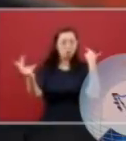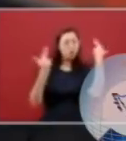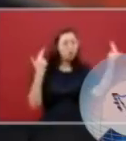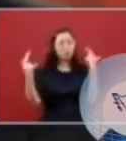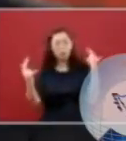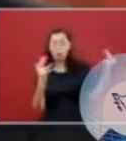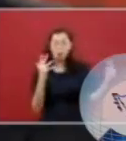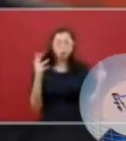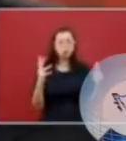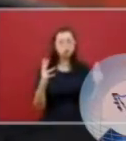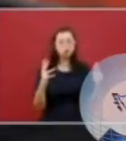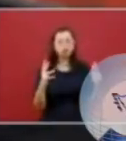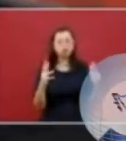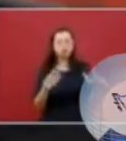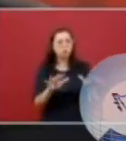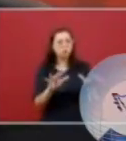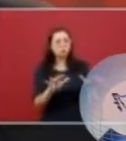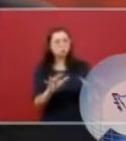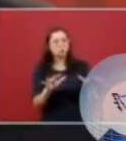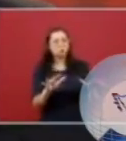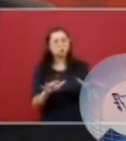es que